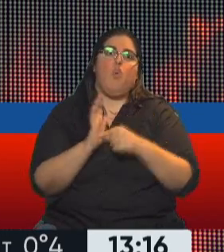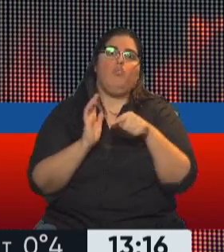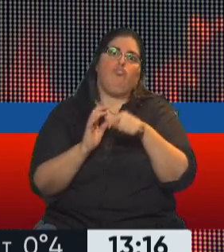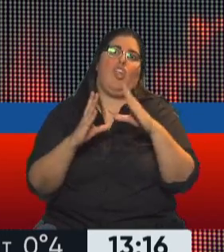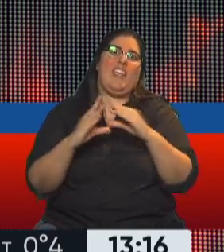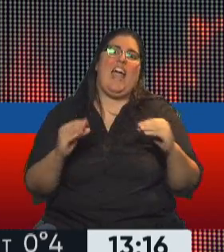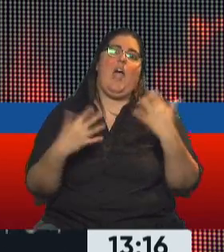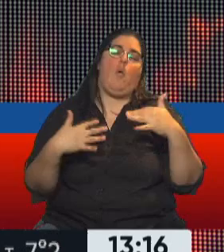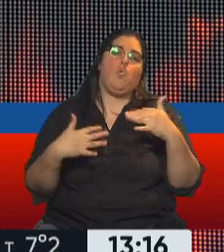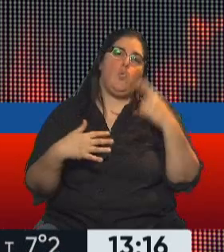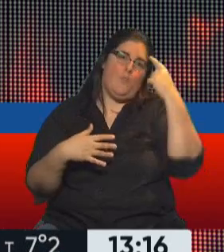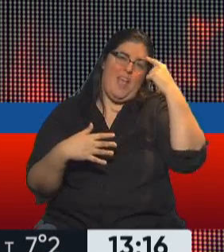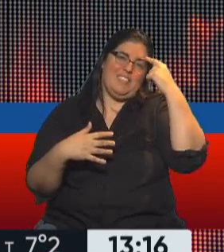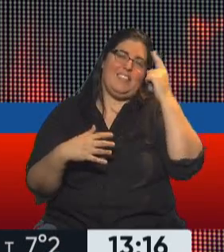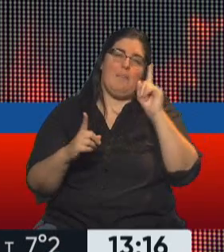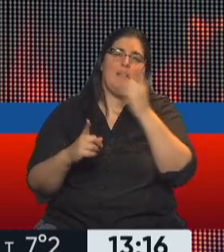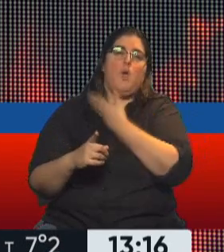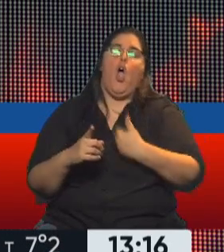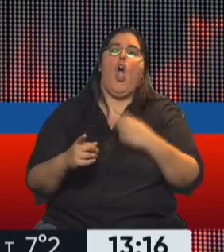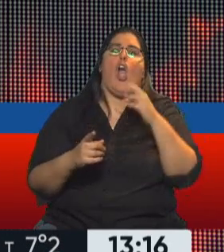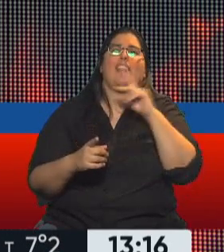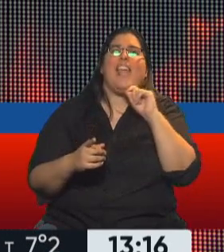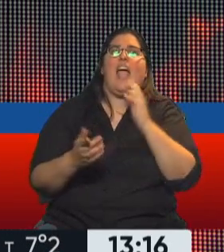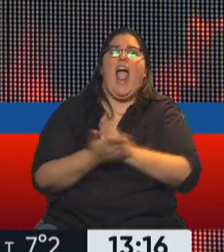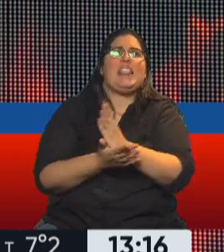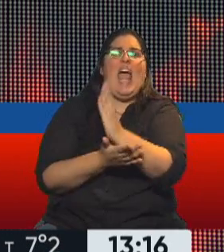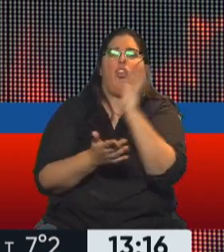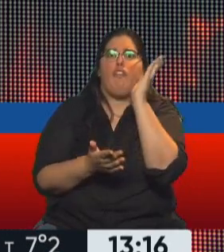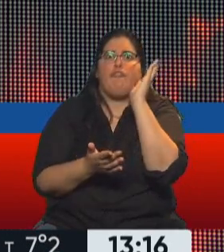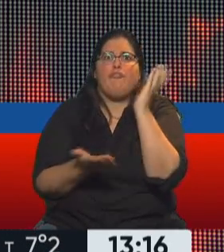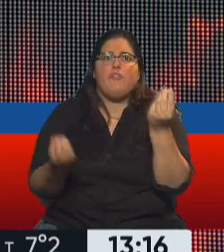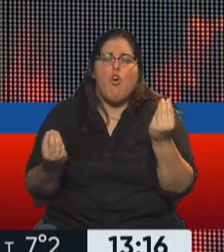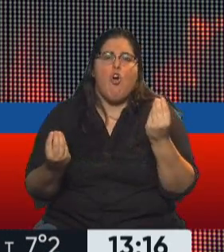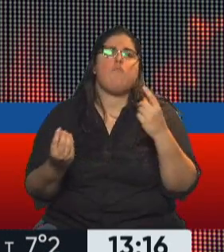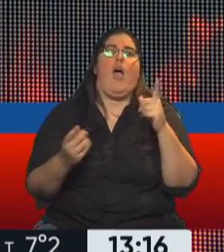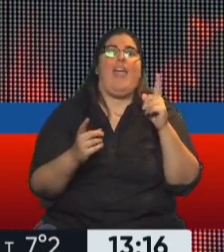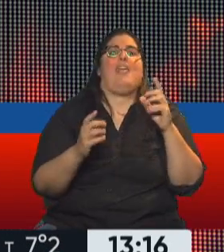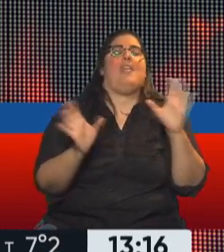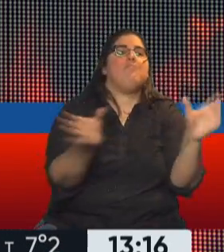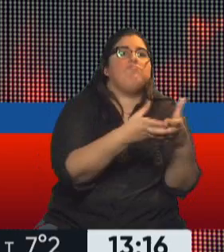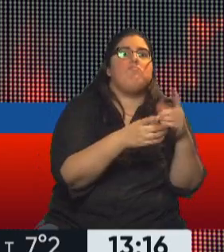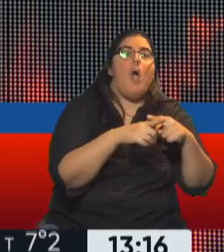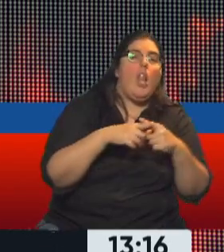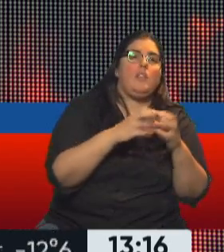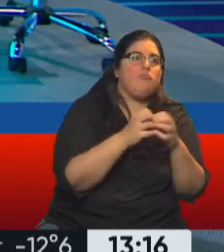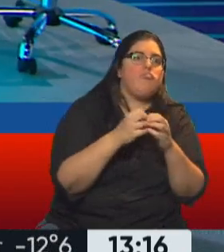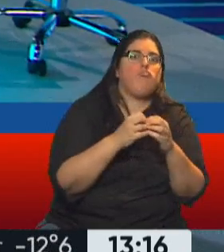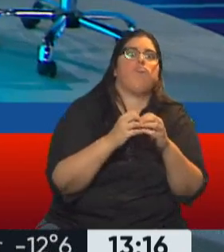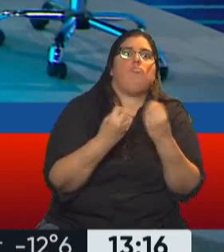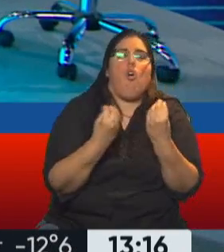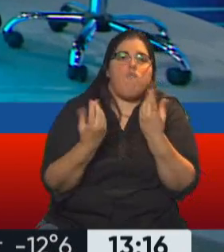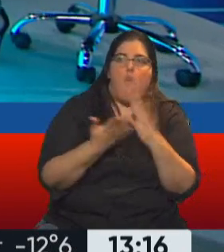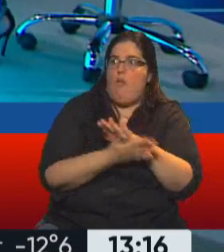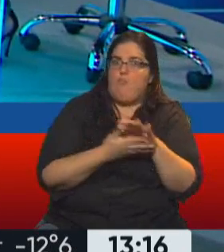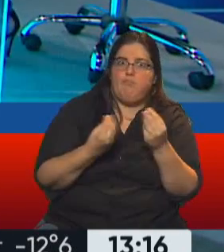un Ortega eterno y eso empieza a generar, por supuesto, tensiones dentro de todo el arco político, incluso dentro de la oposición, ¿no? Sí,